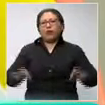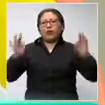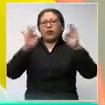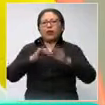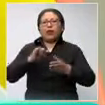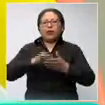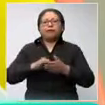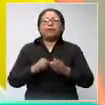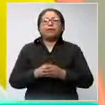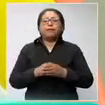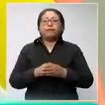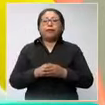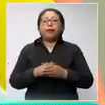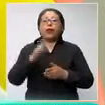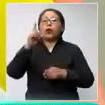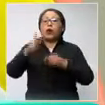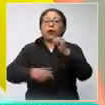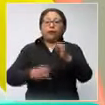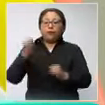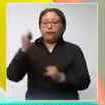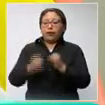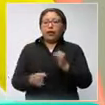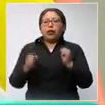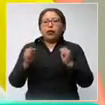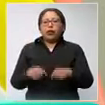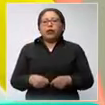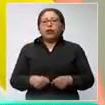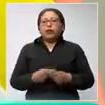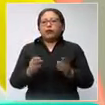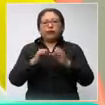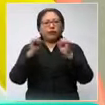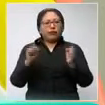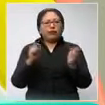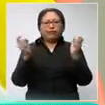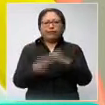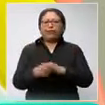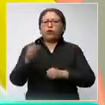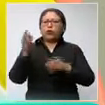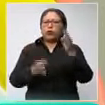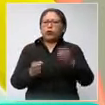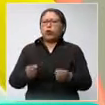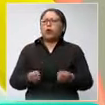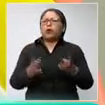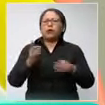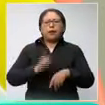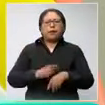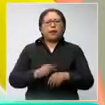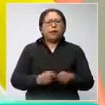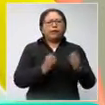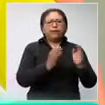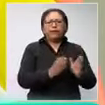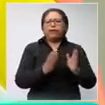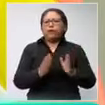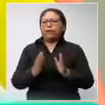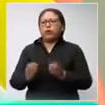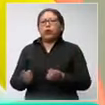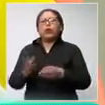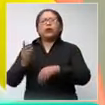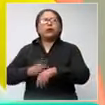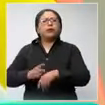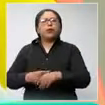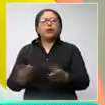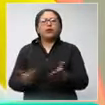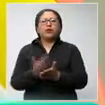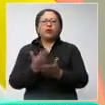terminar en la última etapa de ponerle números a la reforma, de saber cuánto tiempo va a tardar cada paso y cuánto nos va a costar como